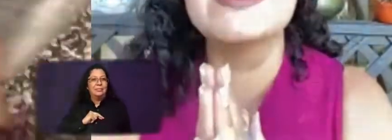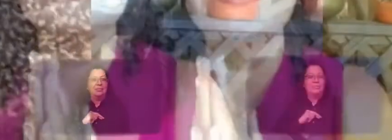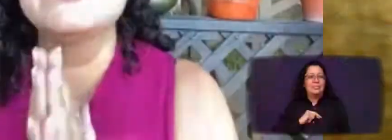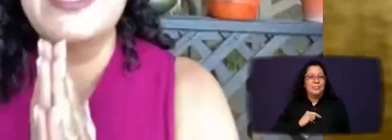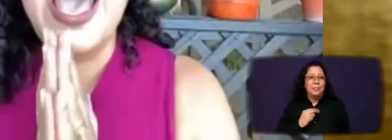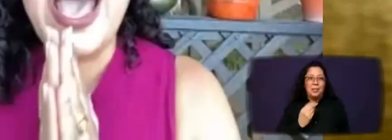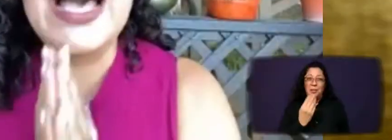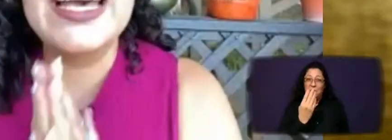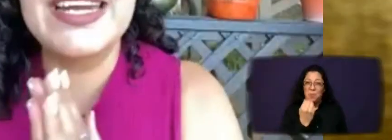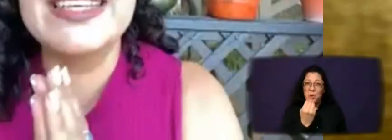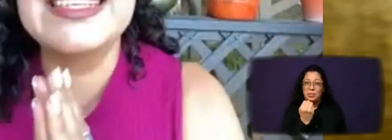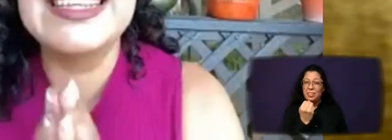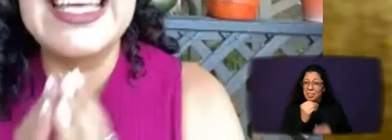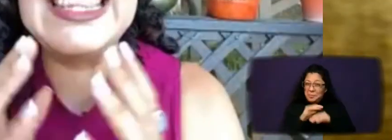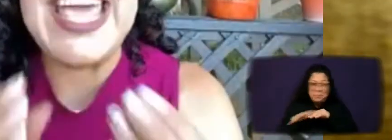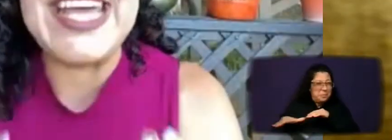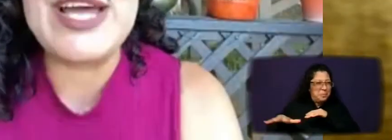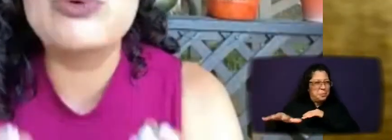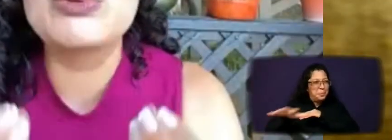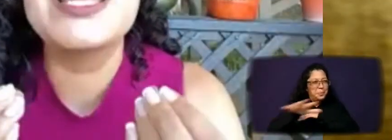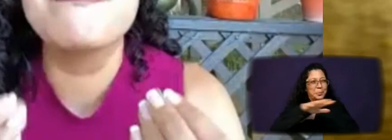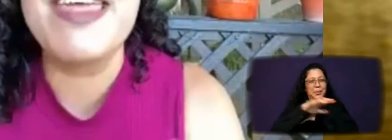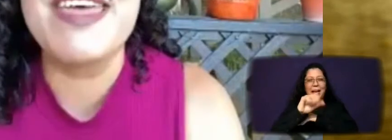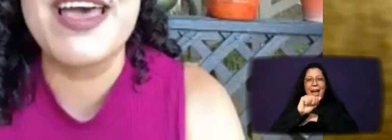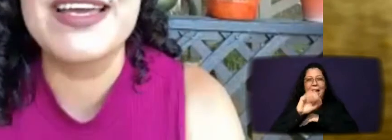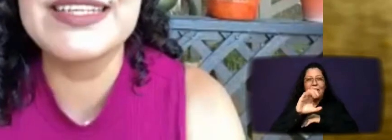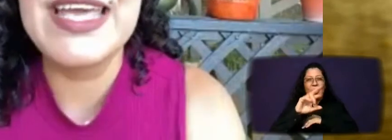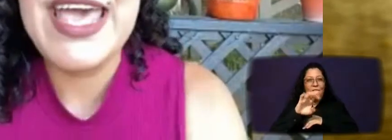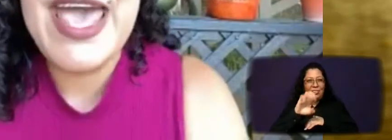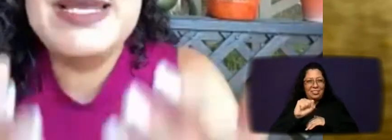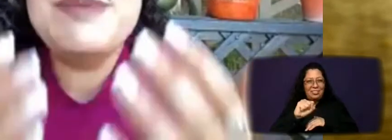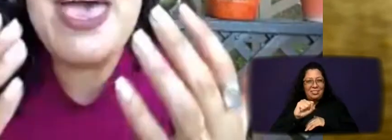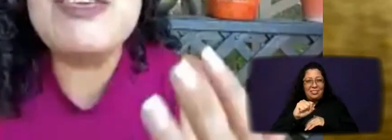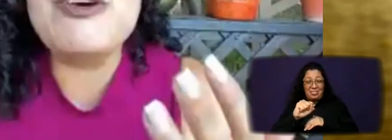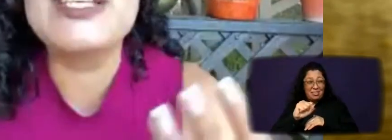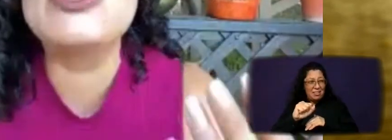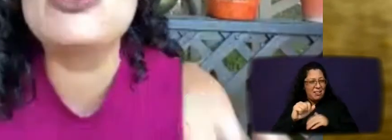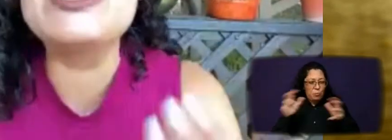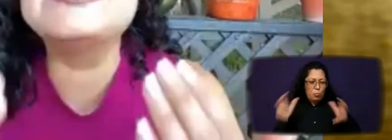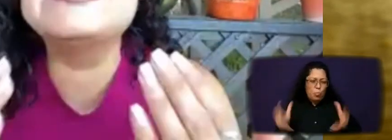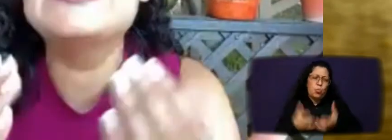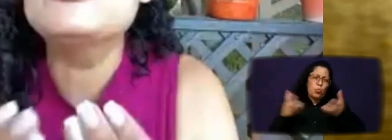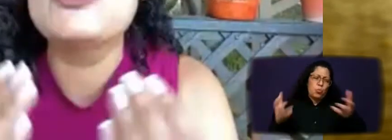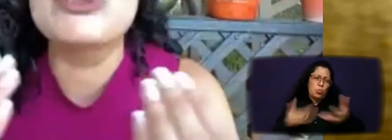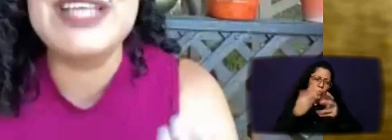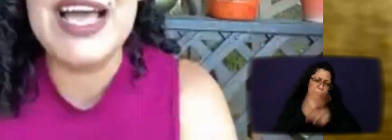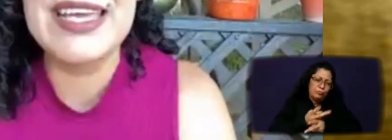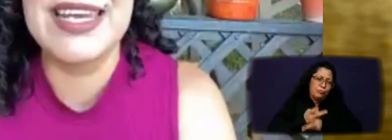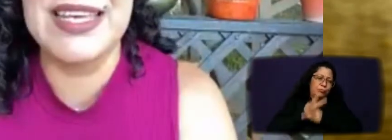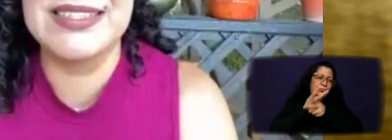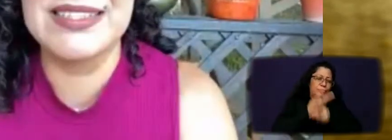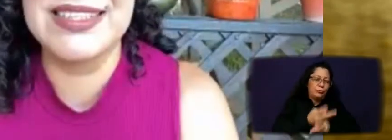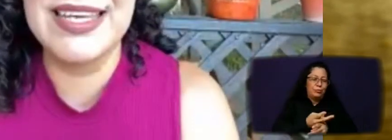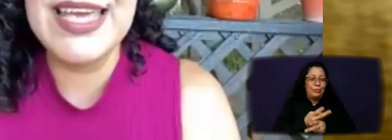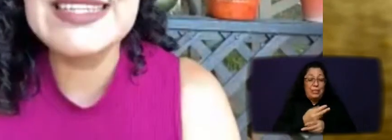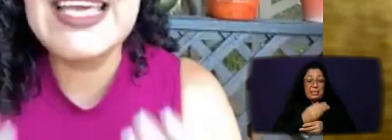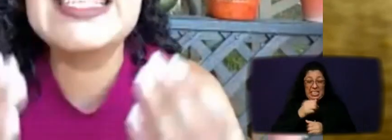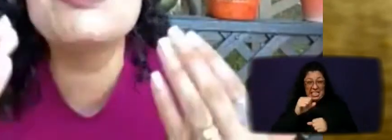14 acres de tierra cultivada en el medio de Sur Centro Los